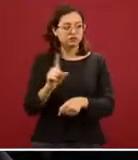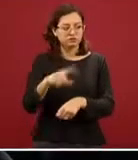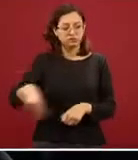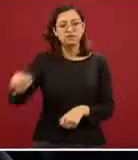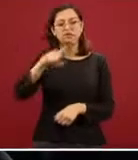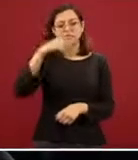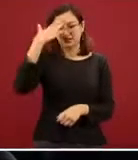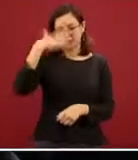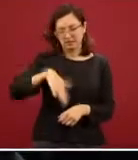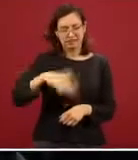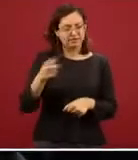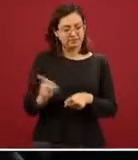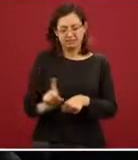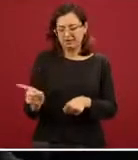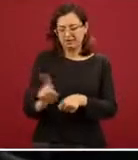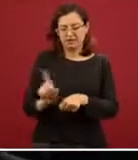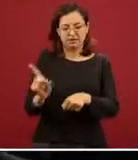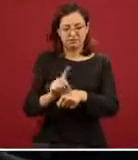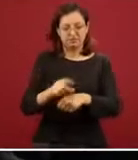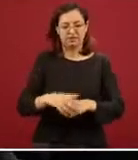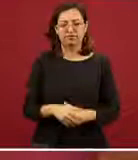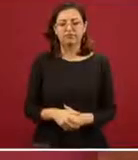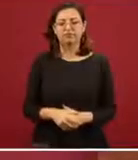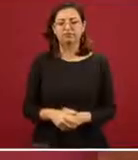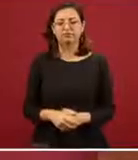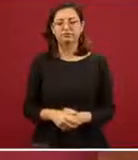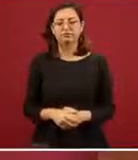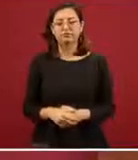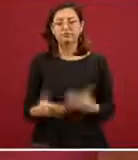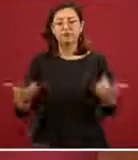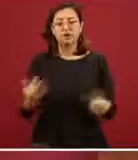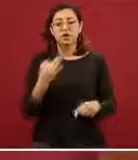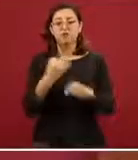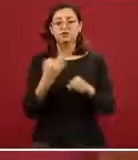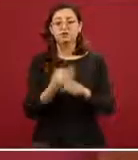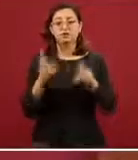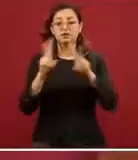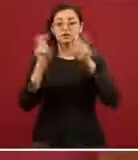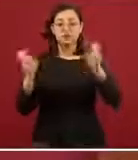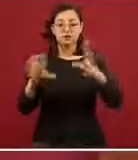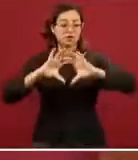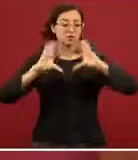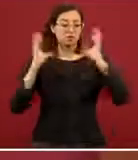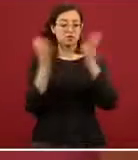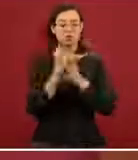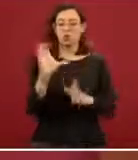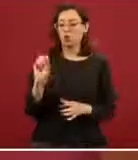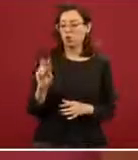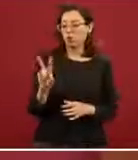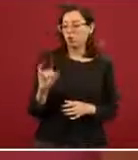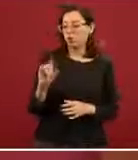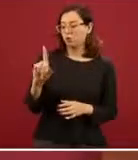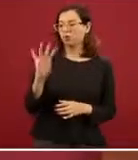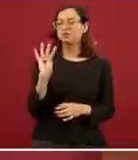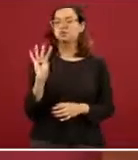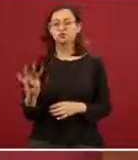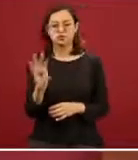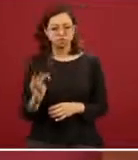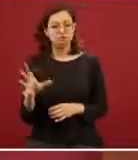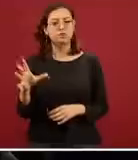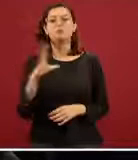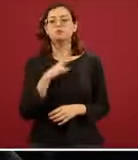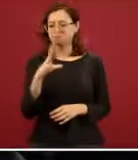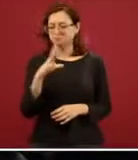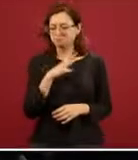real. En la situación mundial del coronavirus, la epidemia está activa particularmente en el